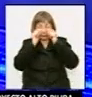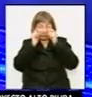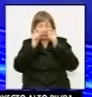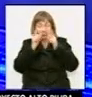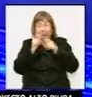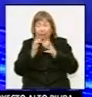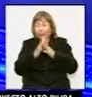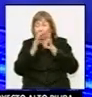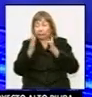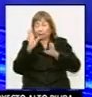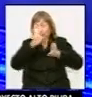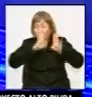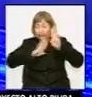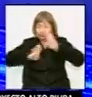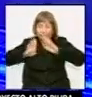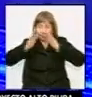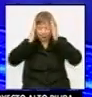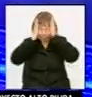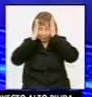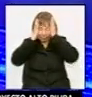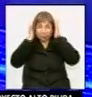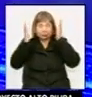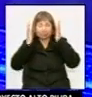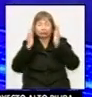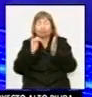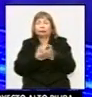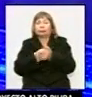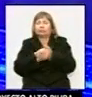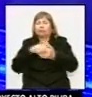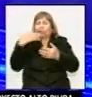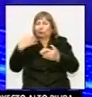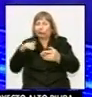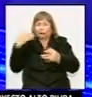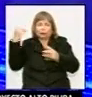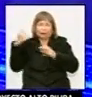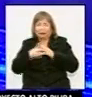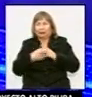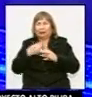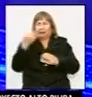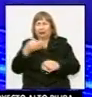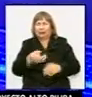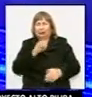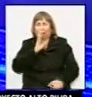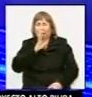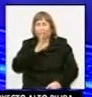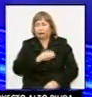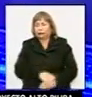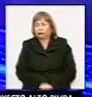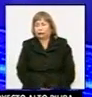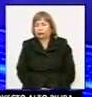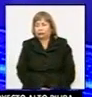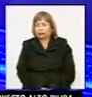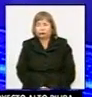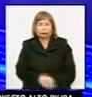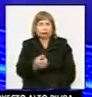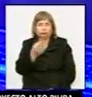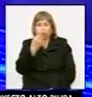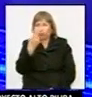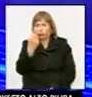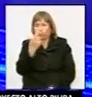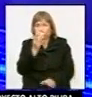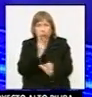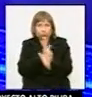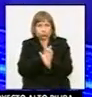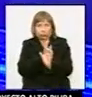mucha preocupación que se esté llegando a una violencia verbal, no solamente psicológica